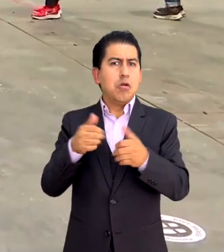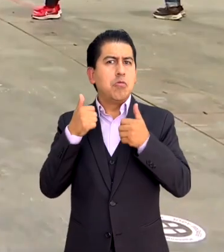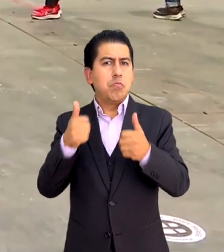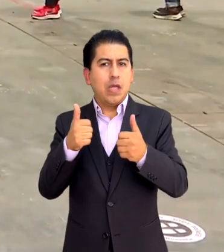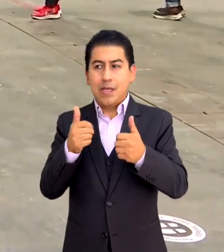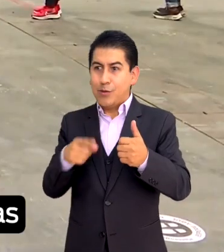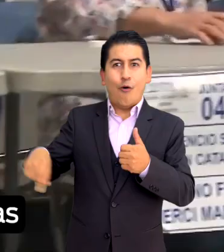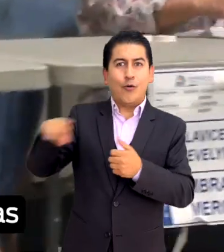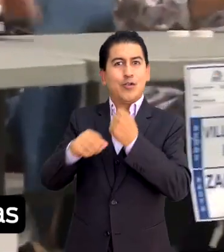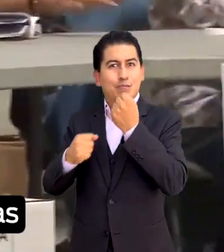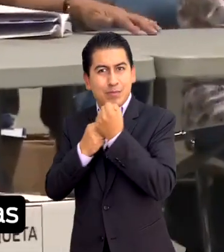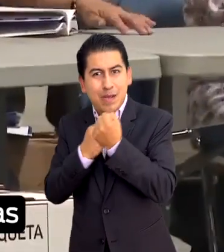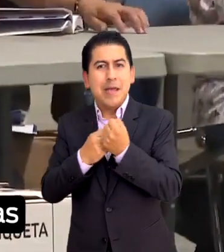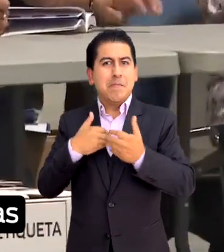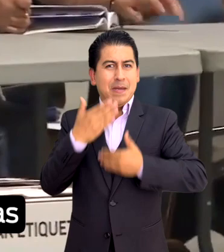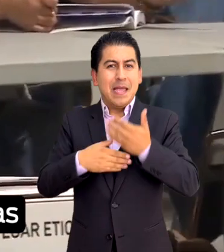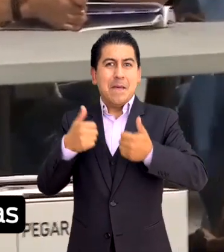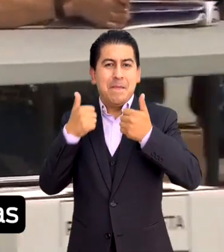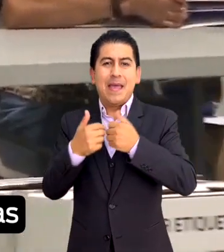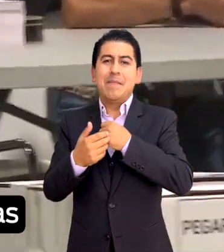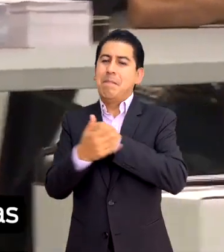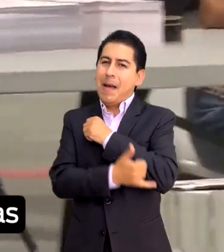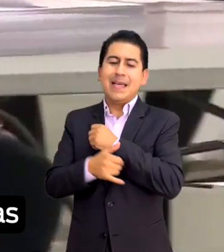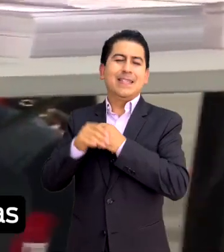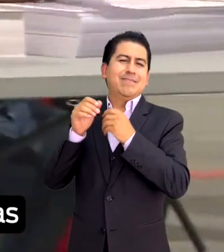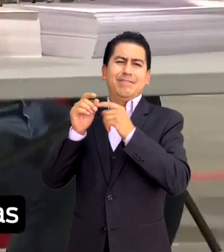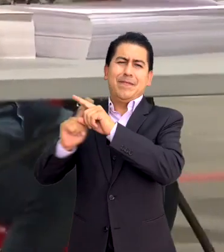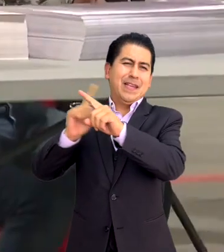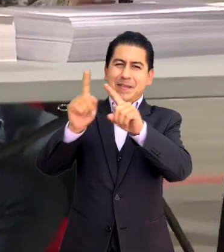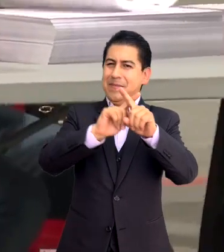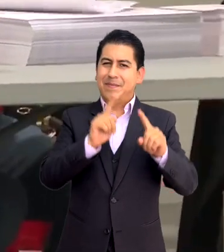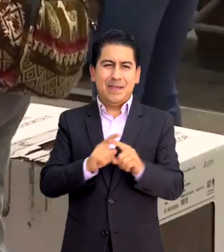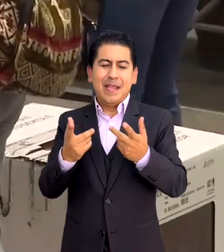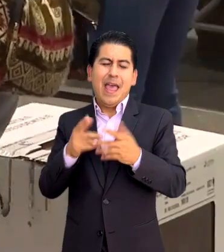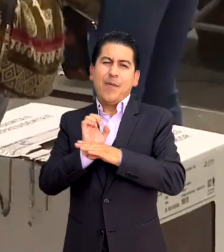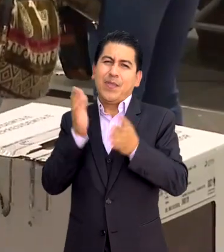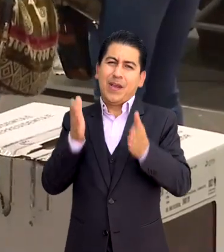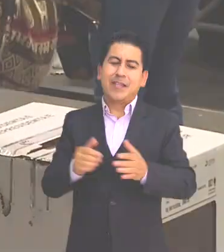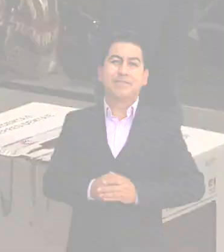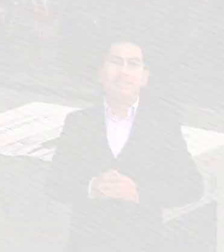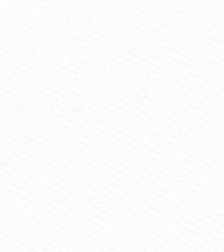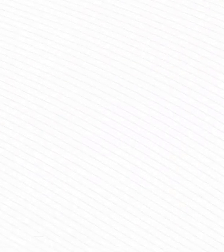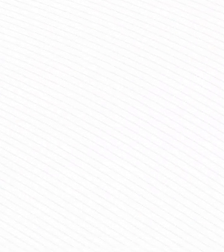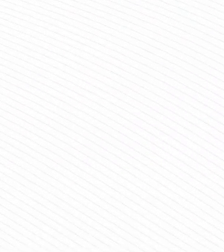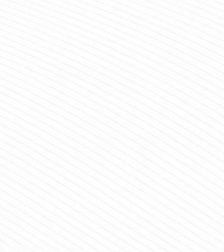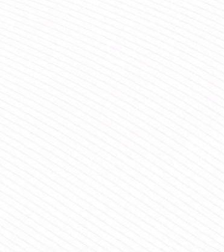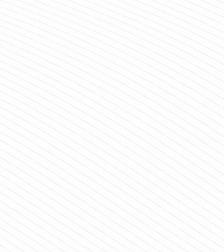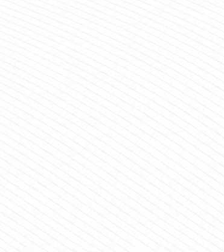el derecho al voto y la participación democrática de nuestros compatriotas que habitan en el exterior.